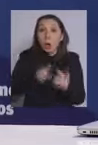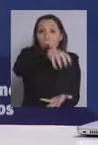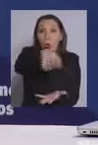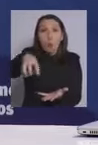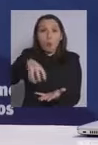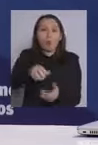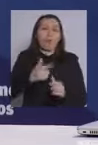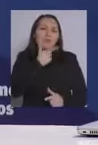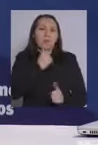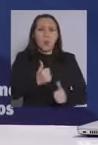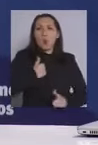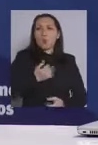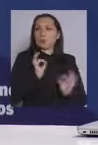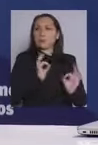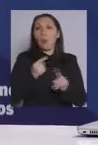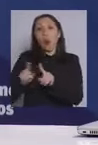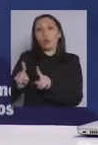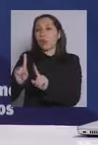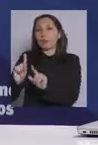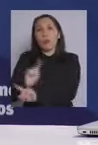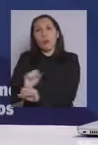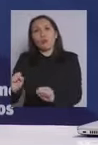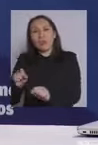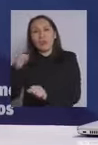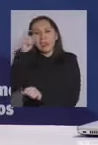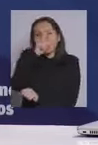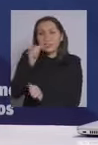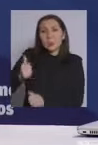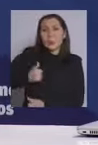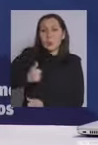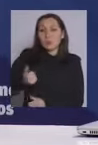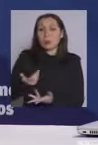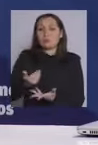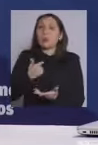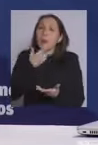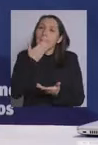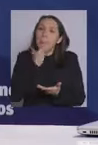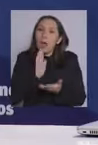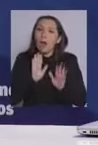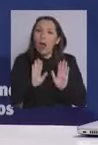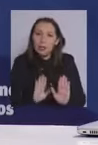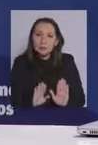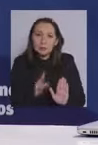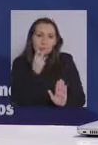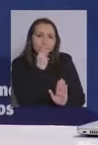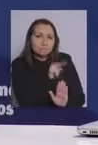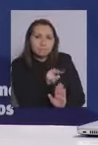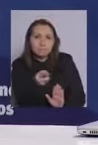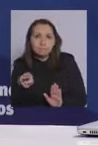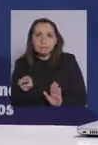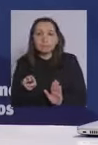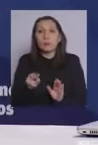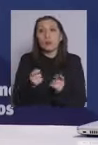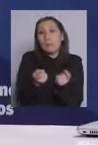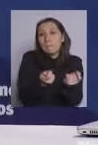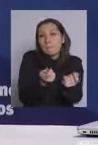más facilidad y otras con menos facilidad. Por lo tanto, quisiera esperar que hubiese una